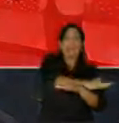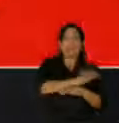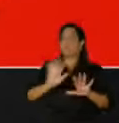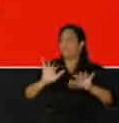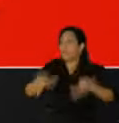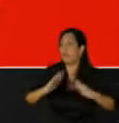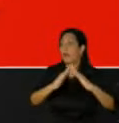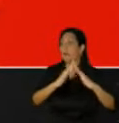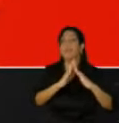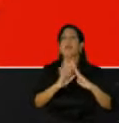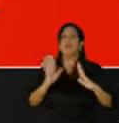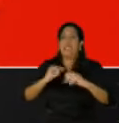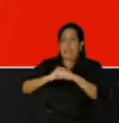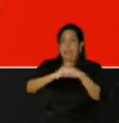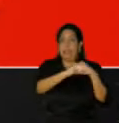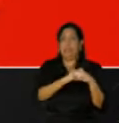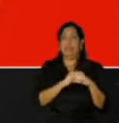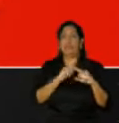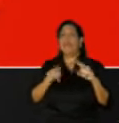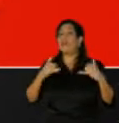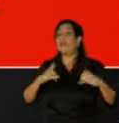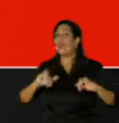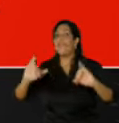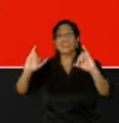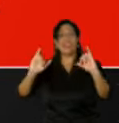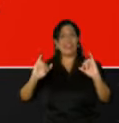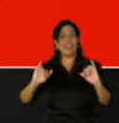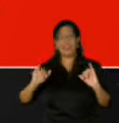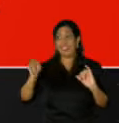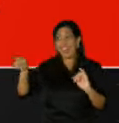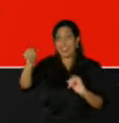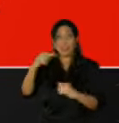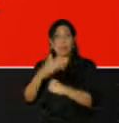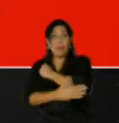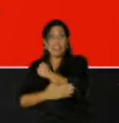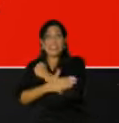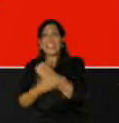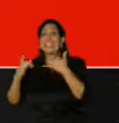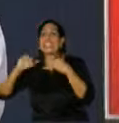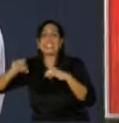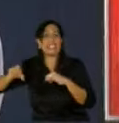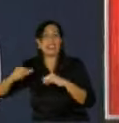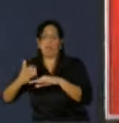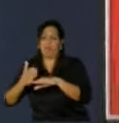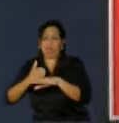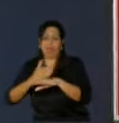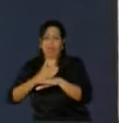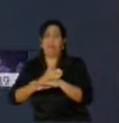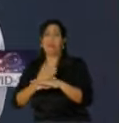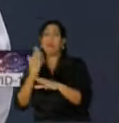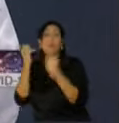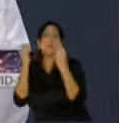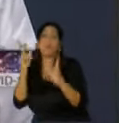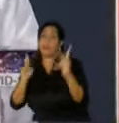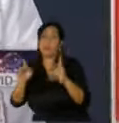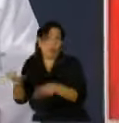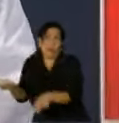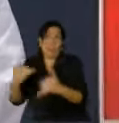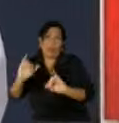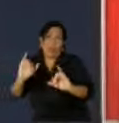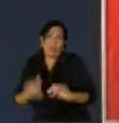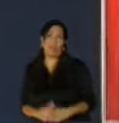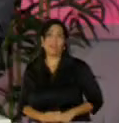aún todavía, ¿verdad?, durante el proceso de recuperación de estos países que todavía están, pues tú sabes, sufriendo unas muertes bastante extensas. Ustedes